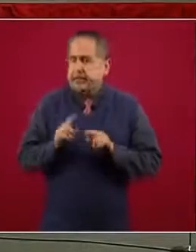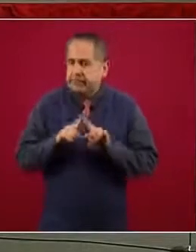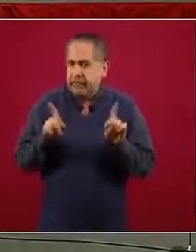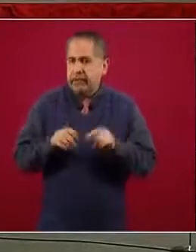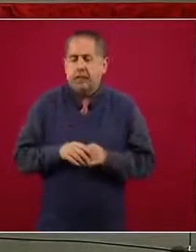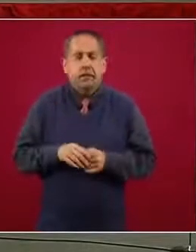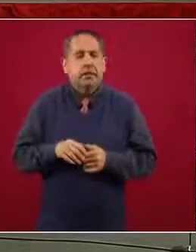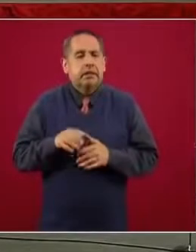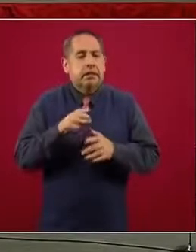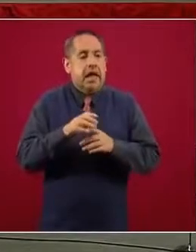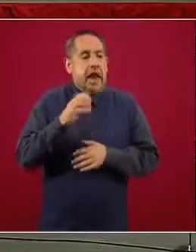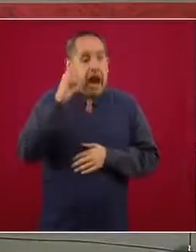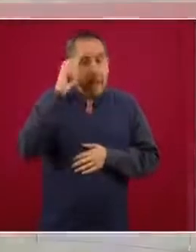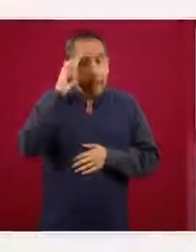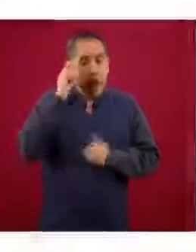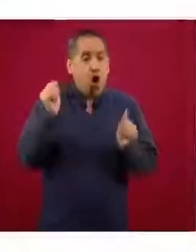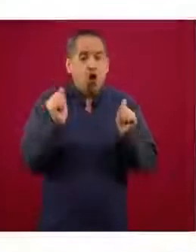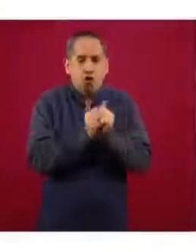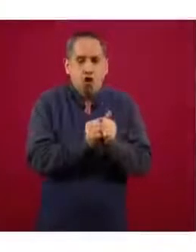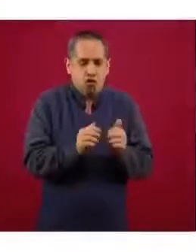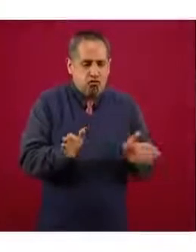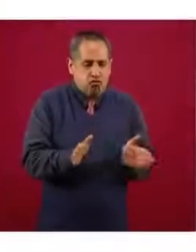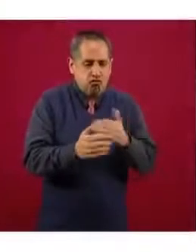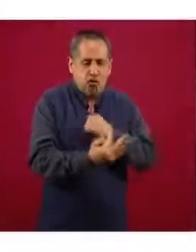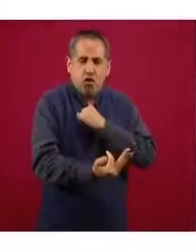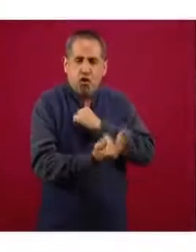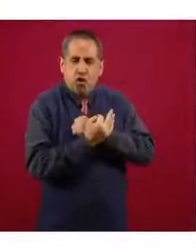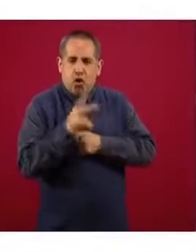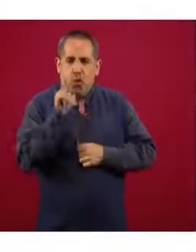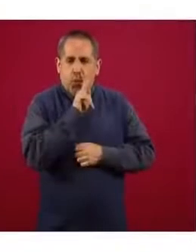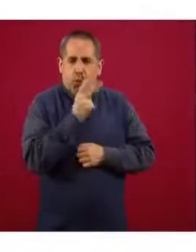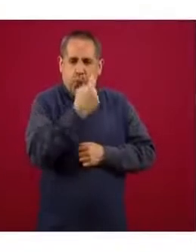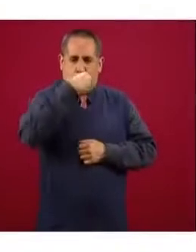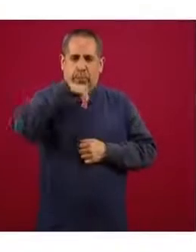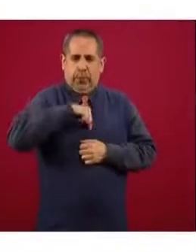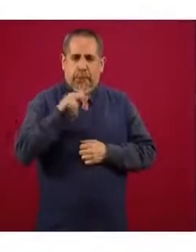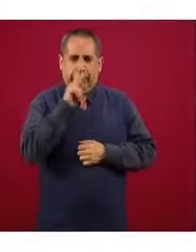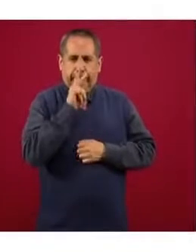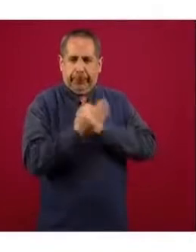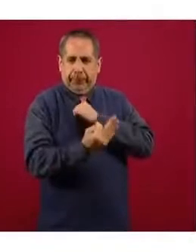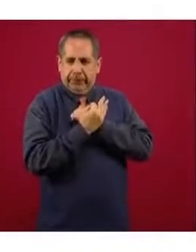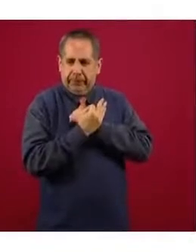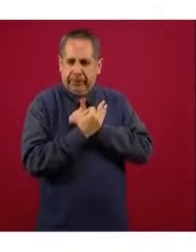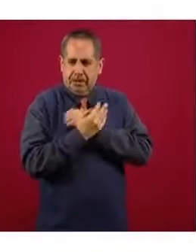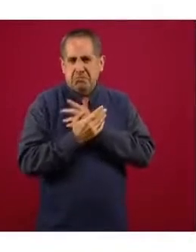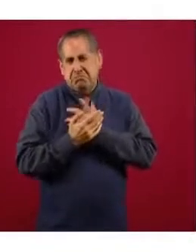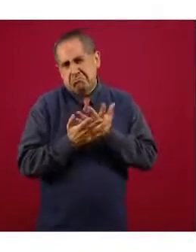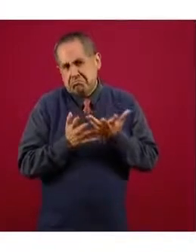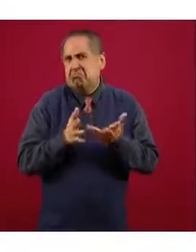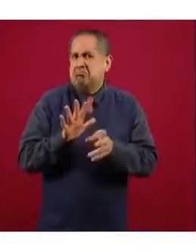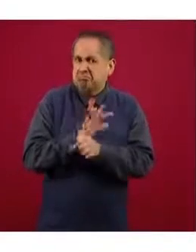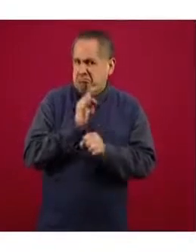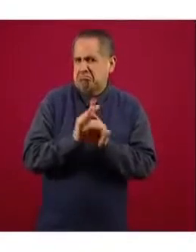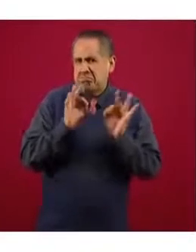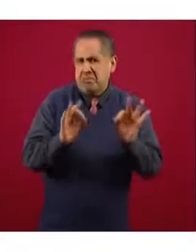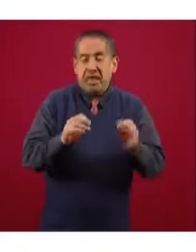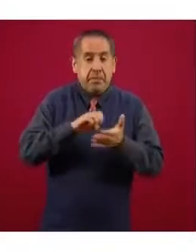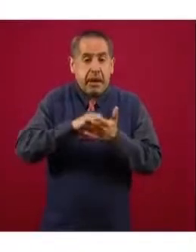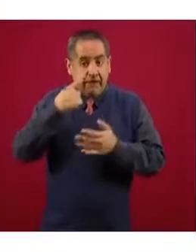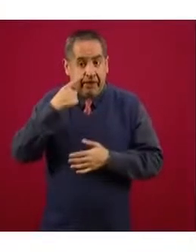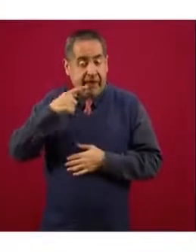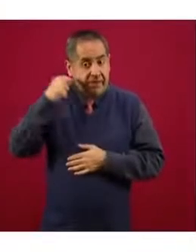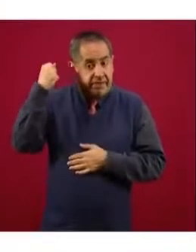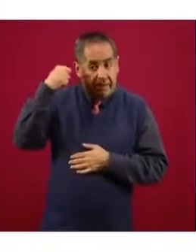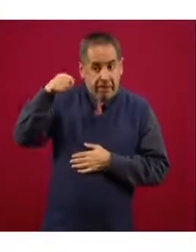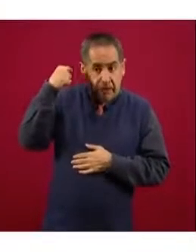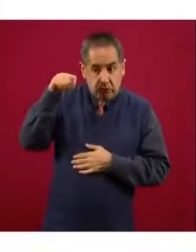que para efectos de camas con ventilador, para pacientes críticos realmente no es tanto el problema. Inclusive Tabasco, si lo ubicamos,